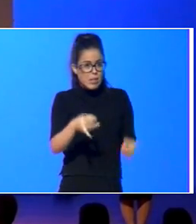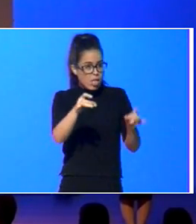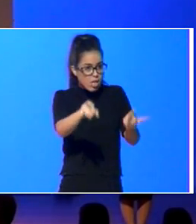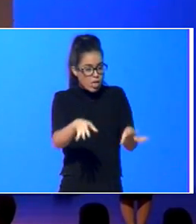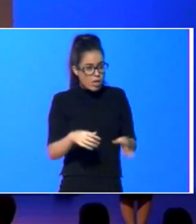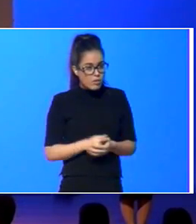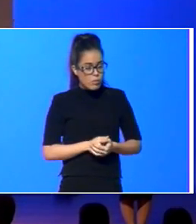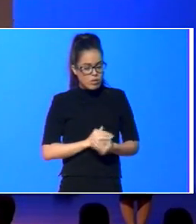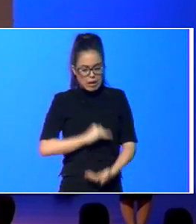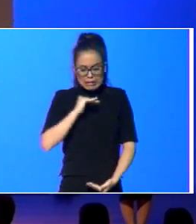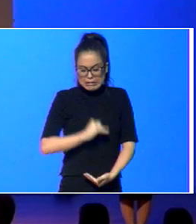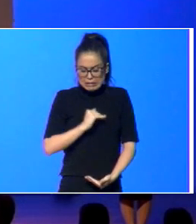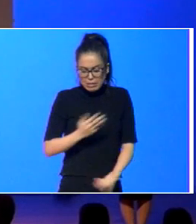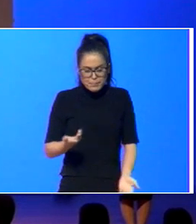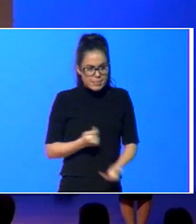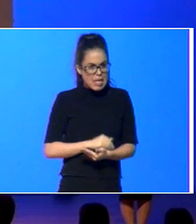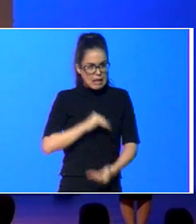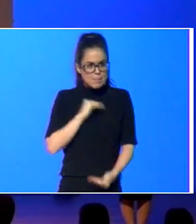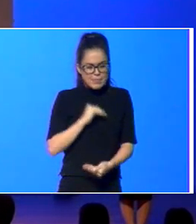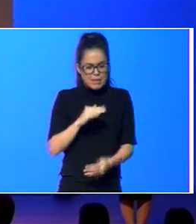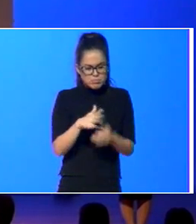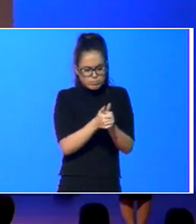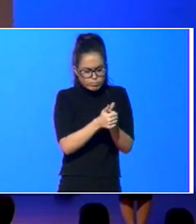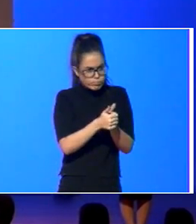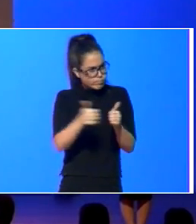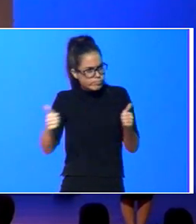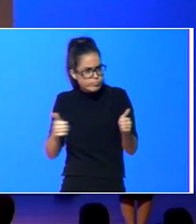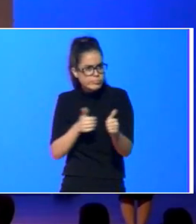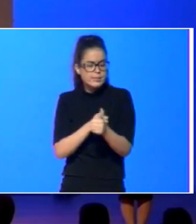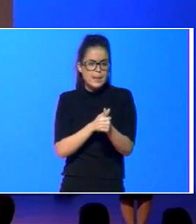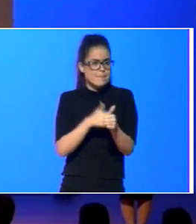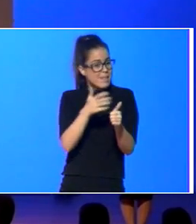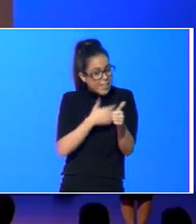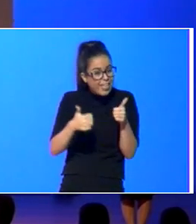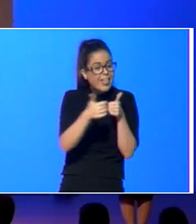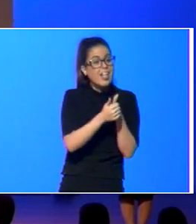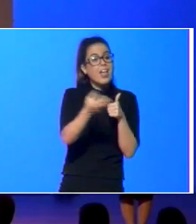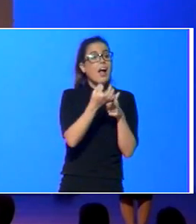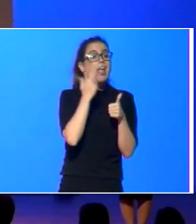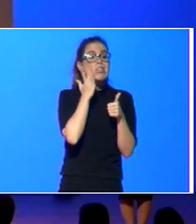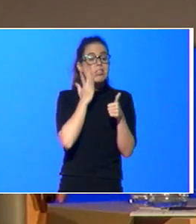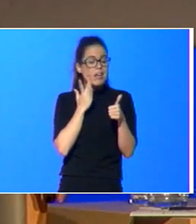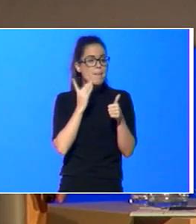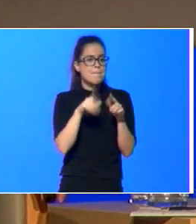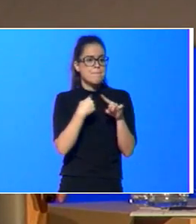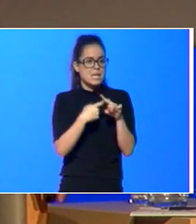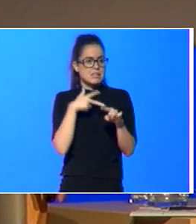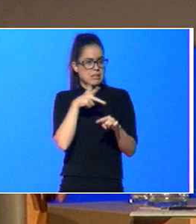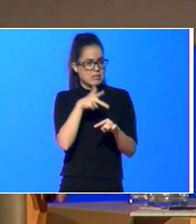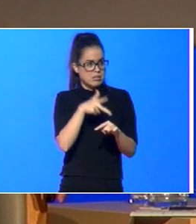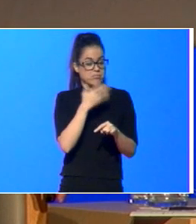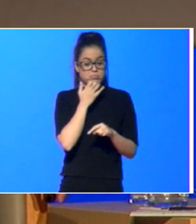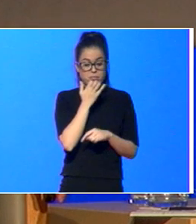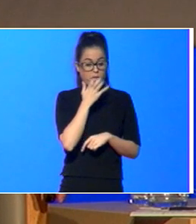La capacidad pasa a un segundo plano. Estamos hablando de la dignidad y los derechos. Y cuando la dignidad y los derechos se